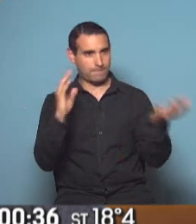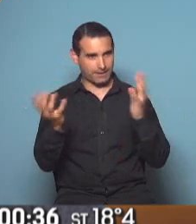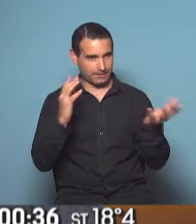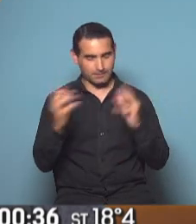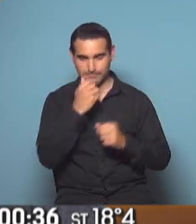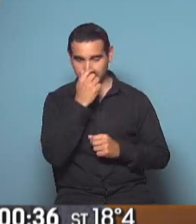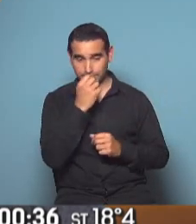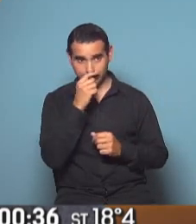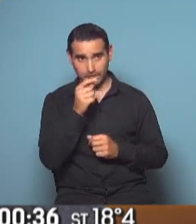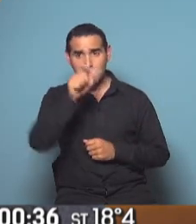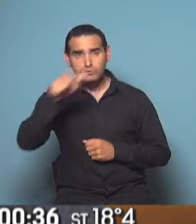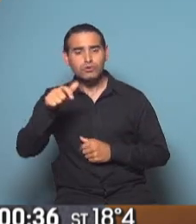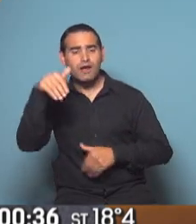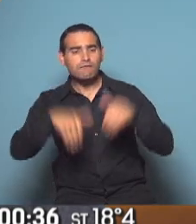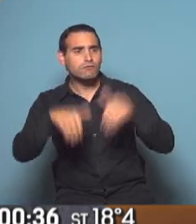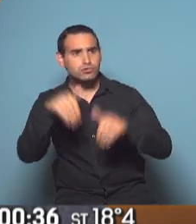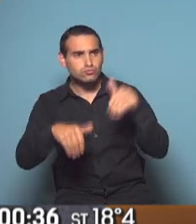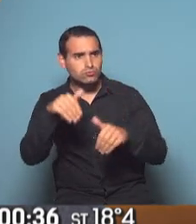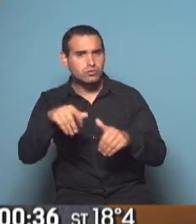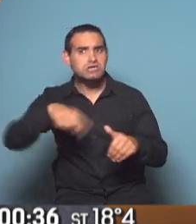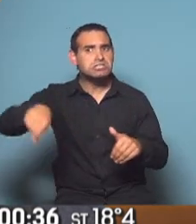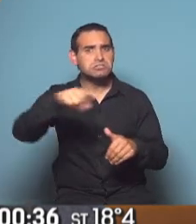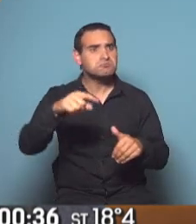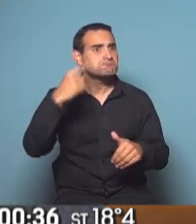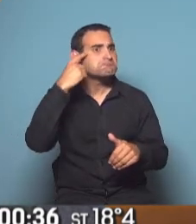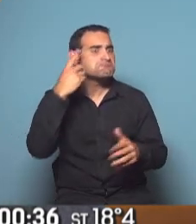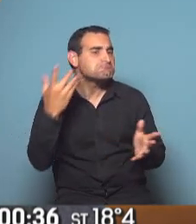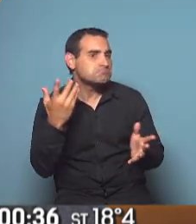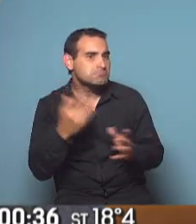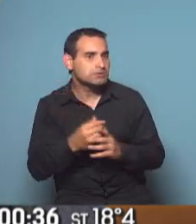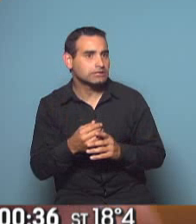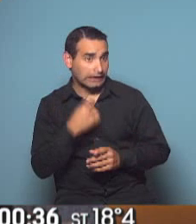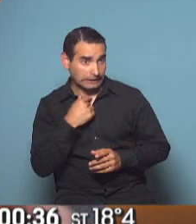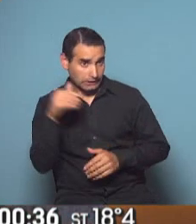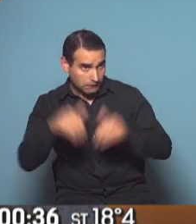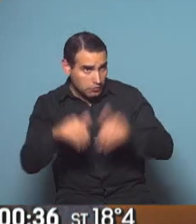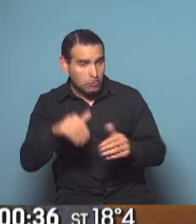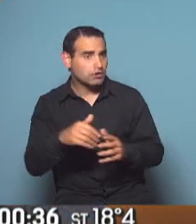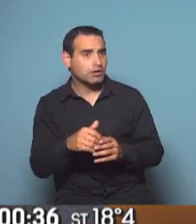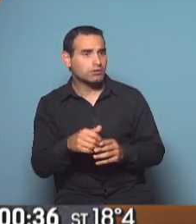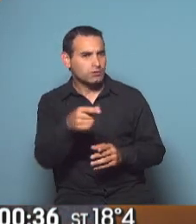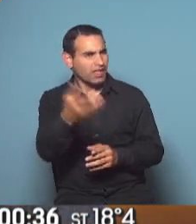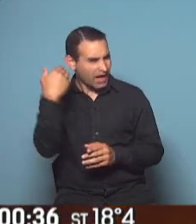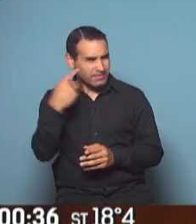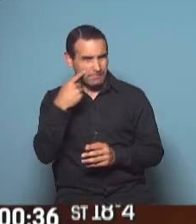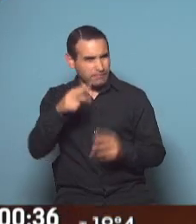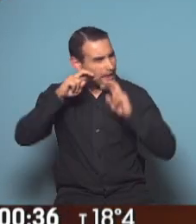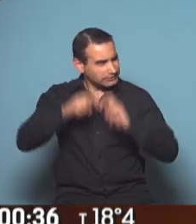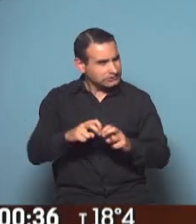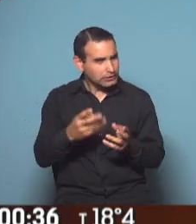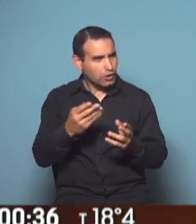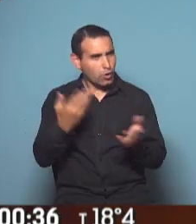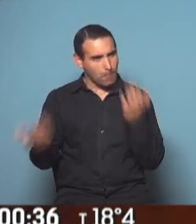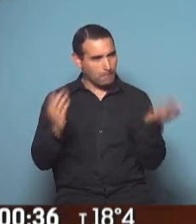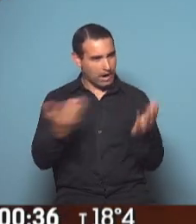la intención de voto, ¿tiene algo que ver? ¿Pensás que hay alguna correlatividad? ¿Lo vieron antes con otros gobiernos? Sí, hay